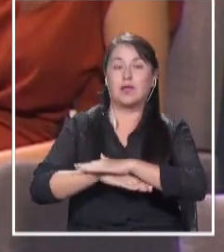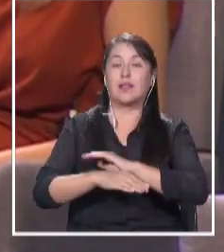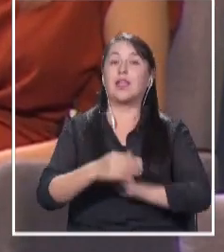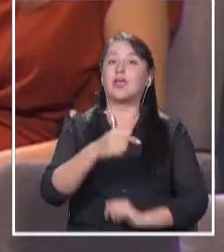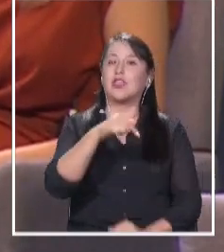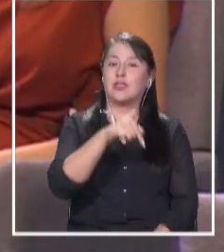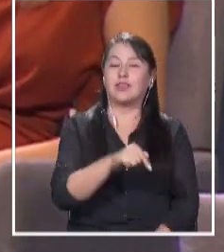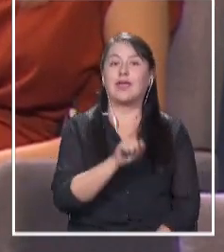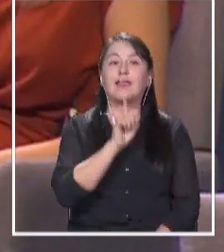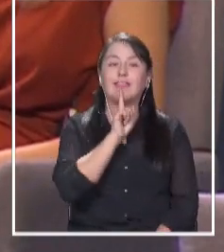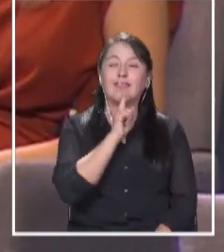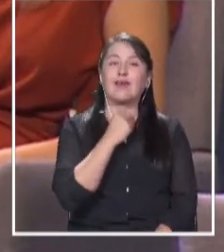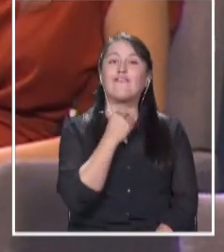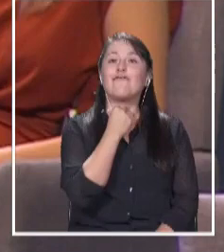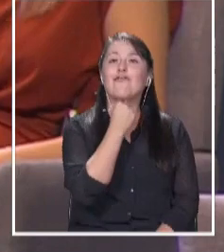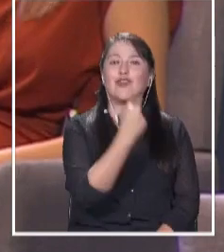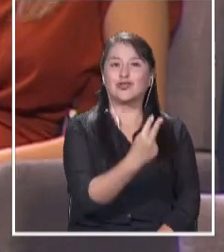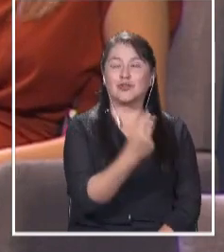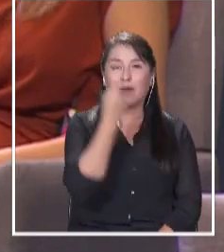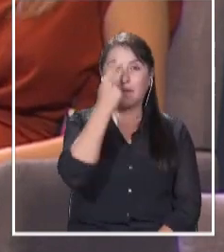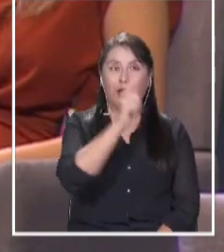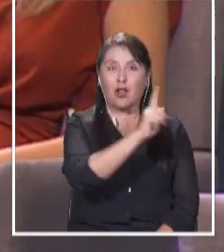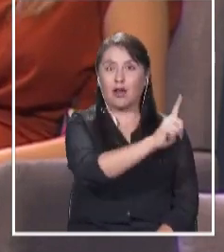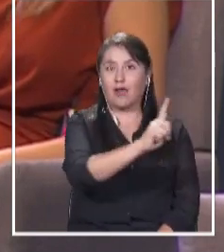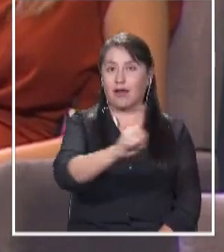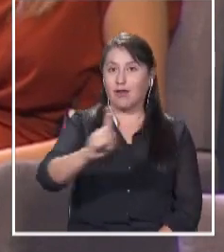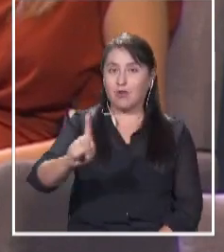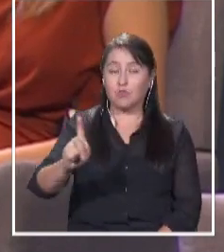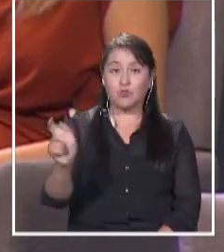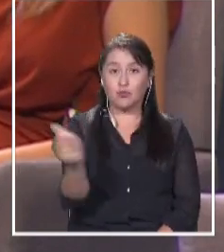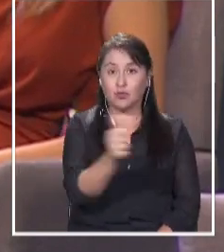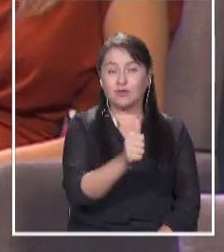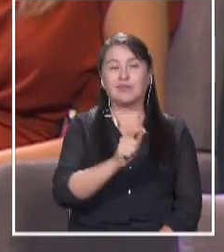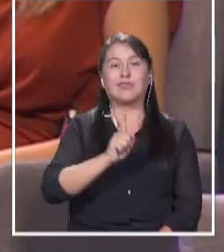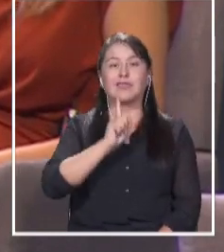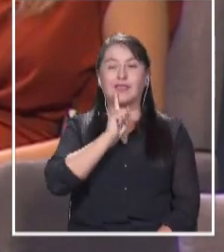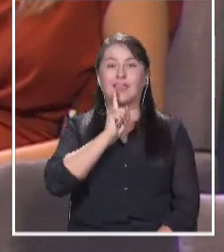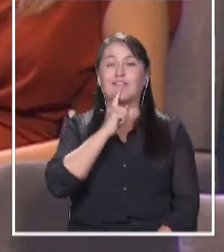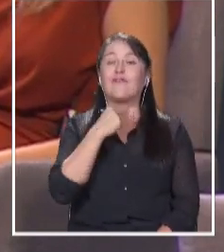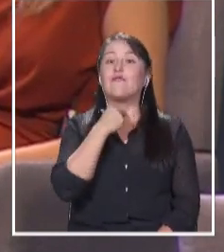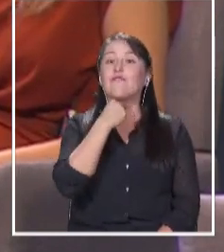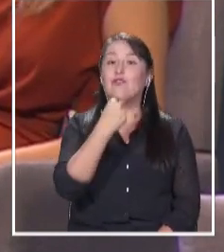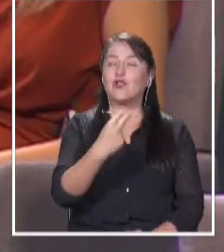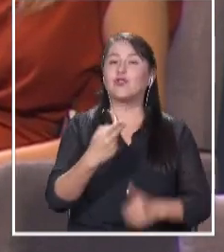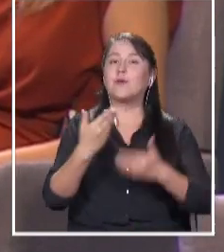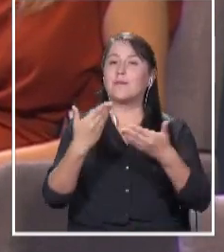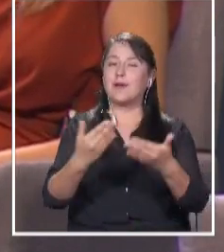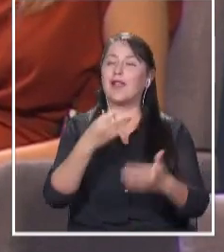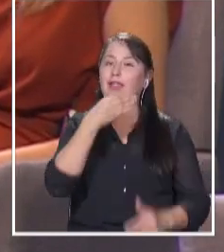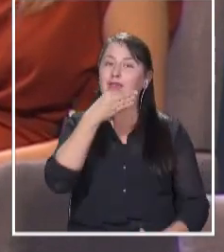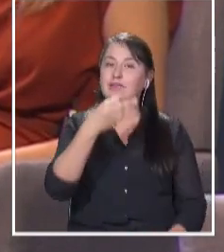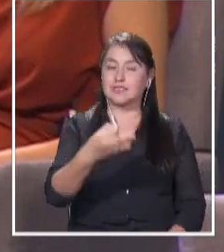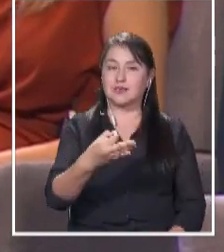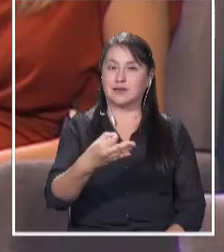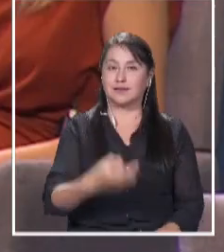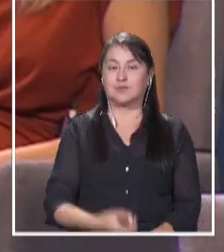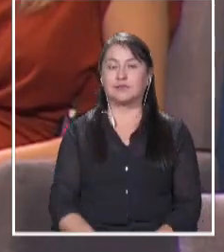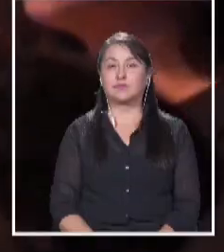de tener la voz. Pero todos ustedes tienen voz para decir lo que hay que decir.